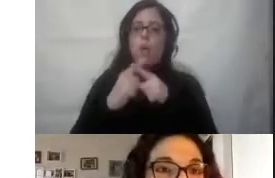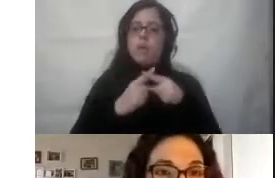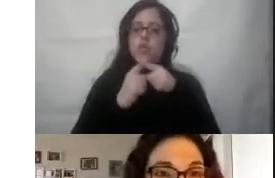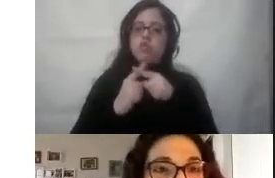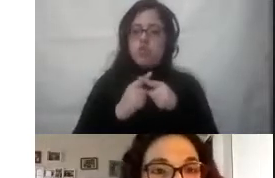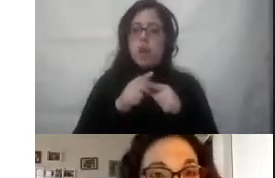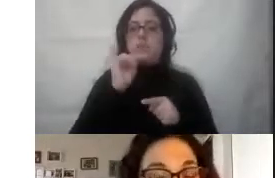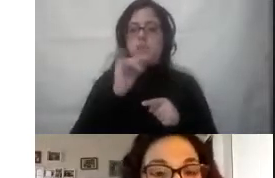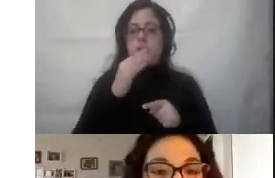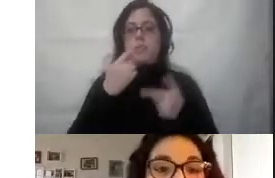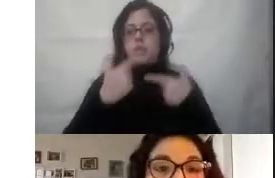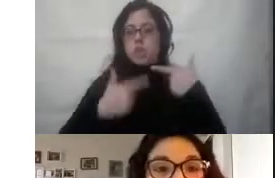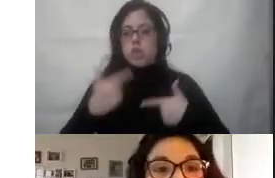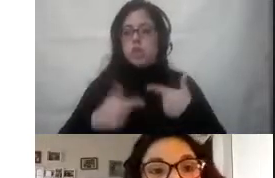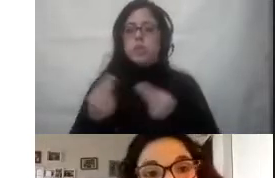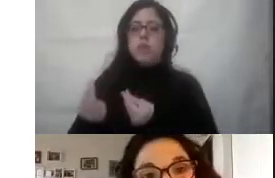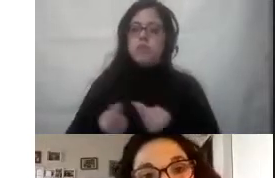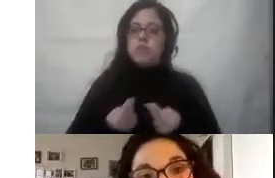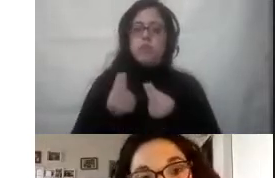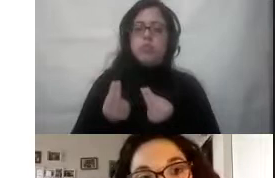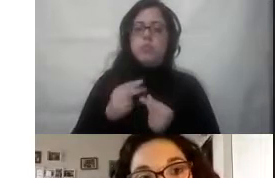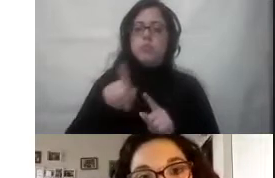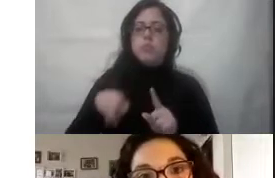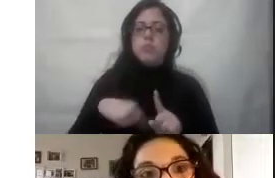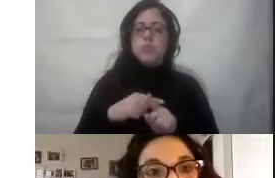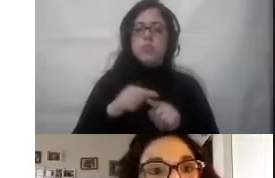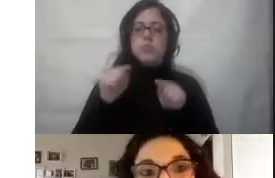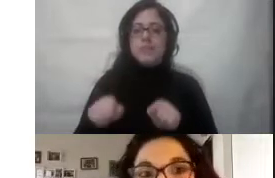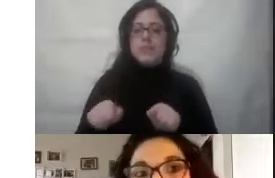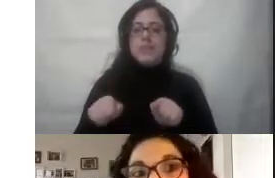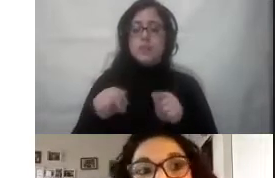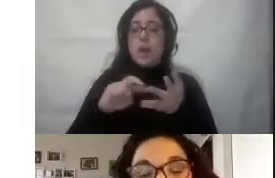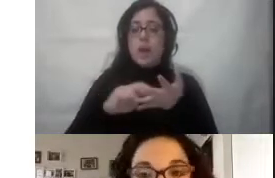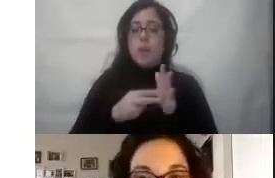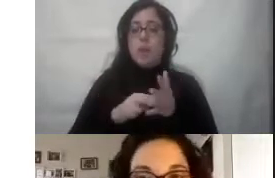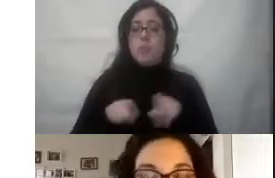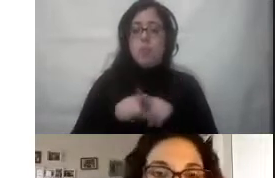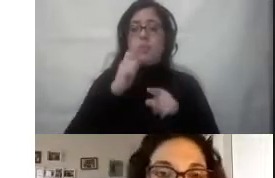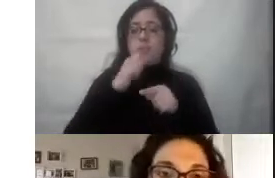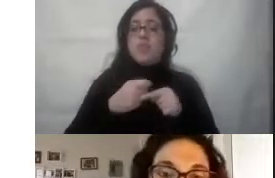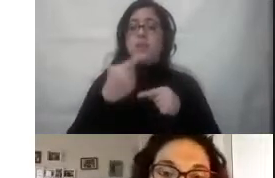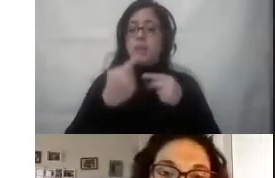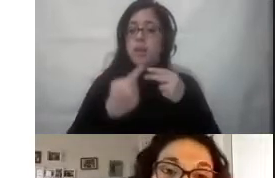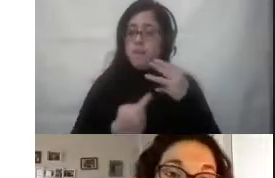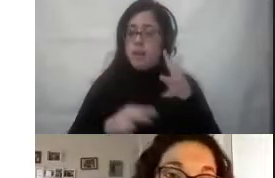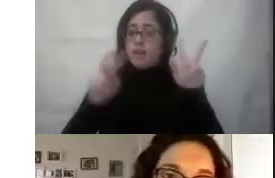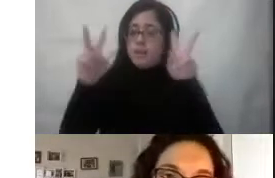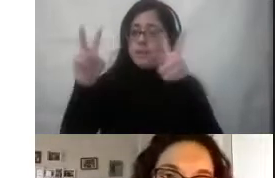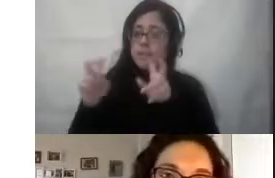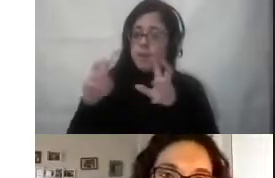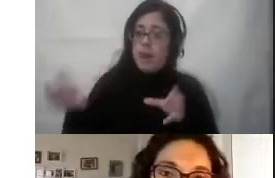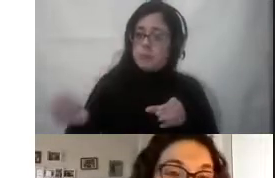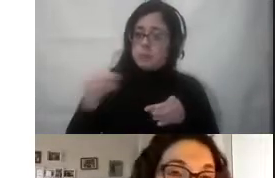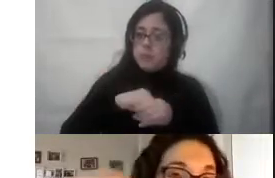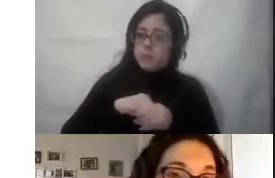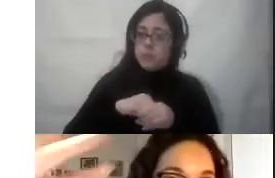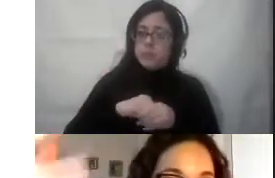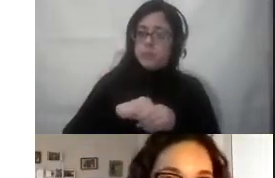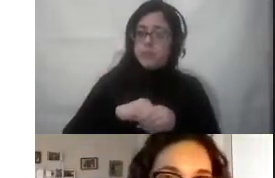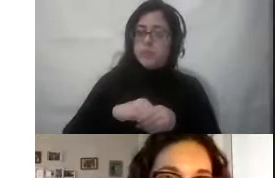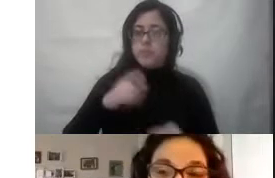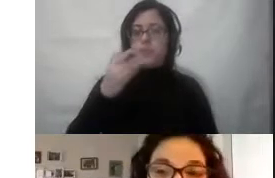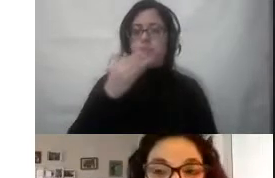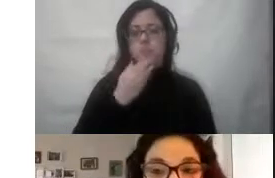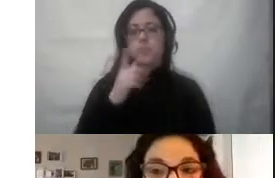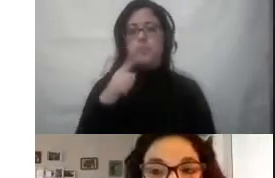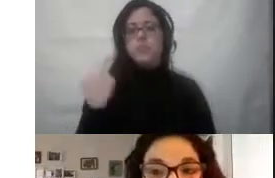también política, económica, y que además en estos problemas actúan distintos actores. Por otra parte, intuitivamente nosotros